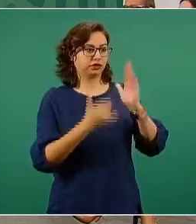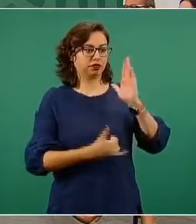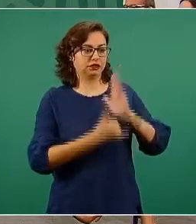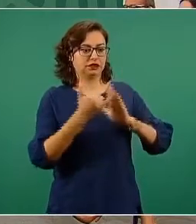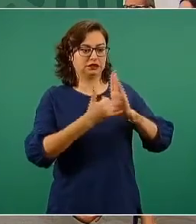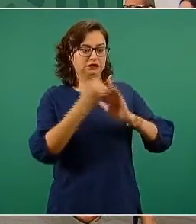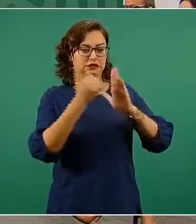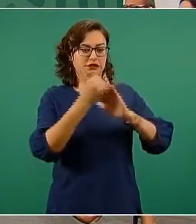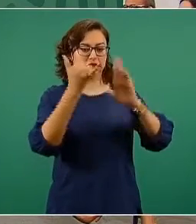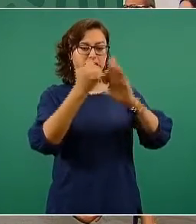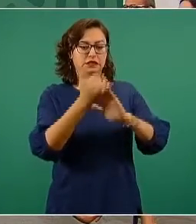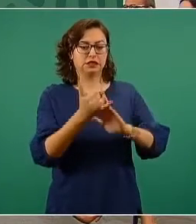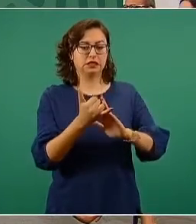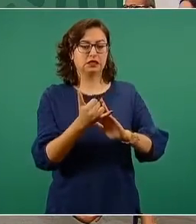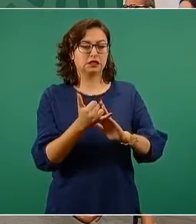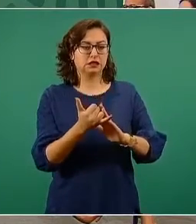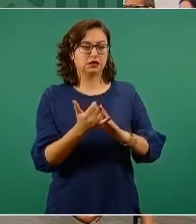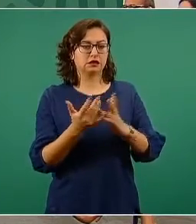edificaran